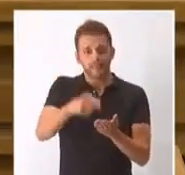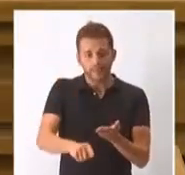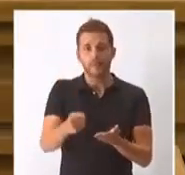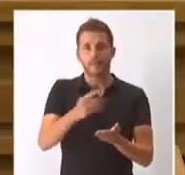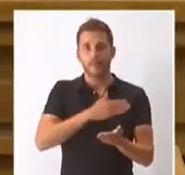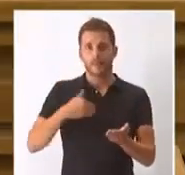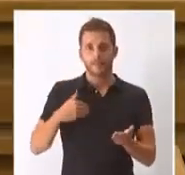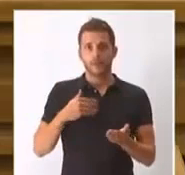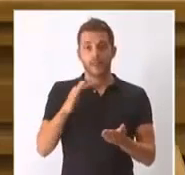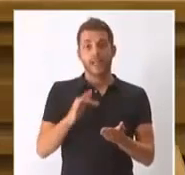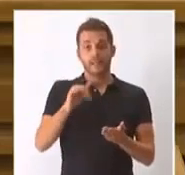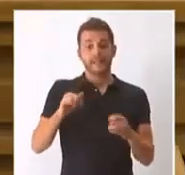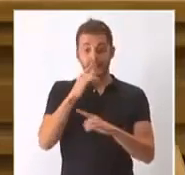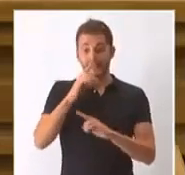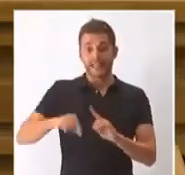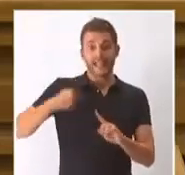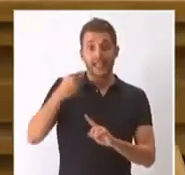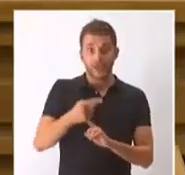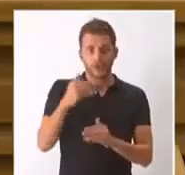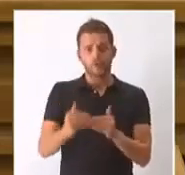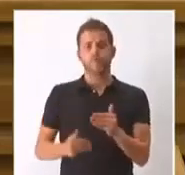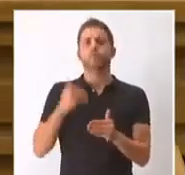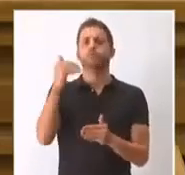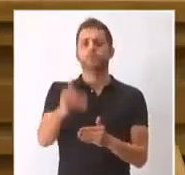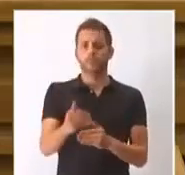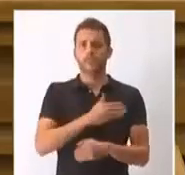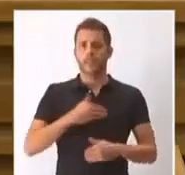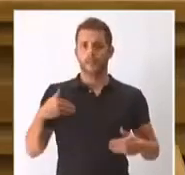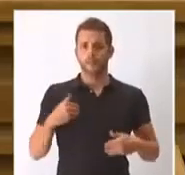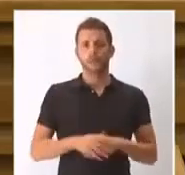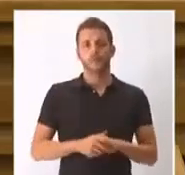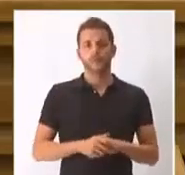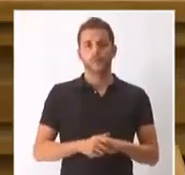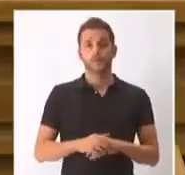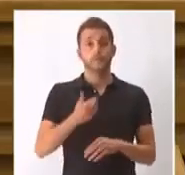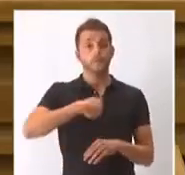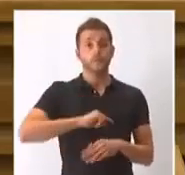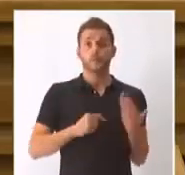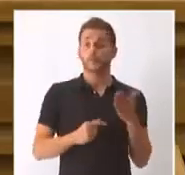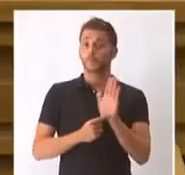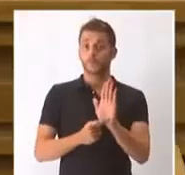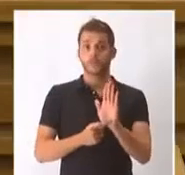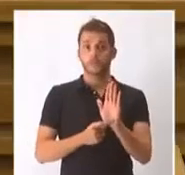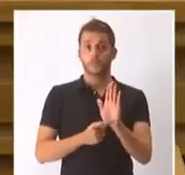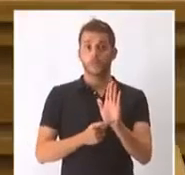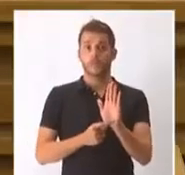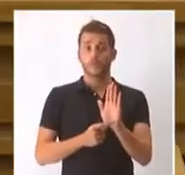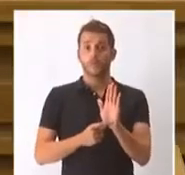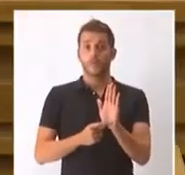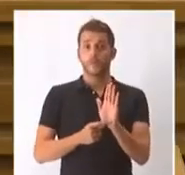plantear este próximo año dar saltos más adelante vamos a plantear dentro del